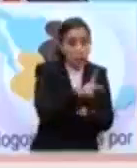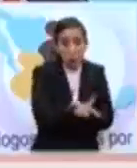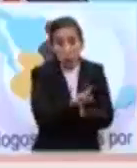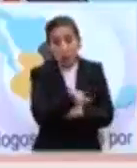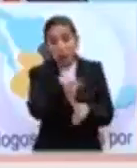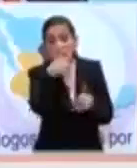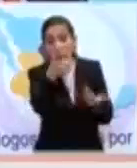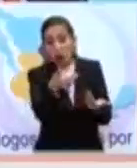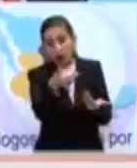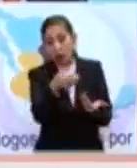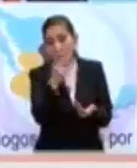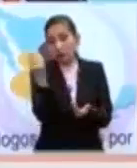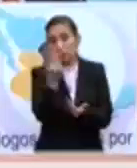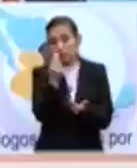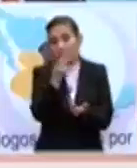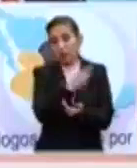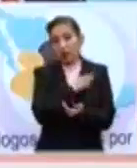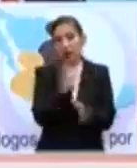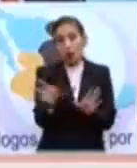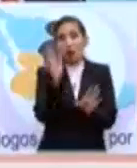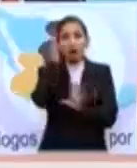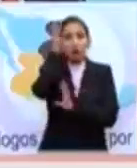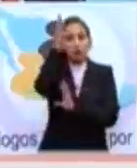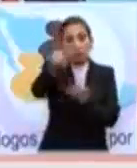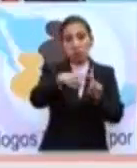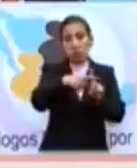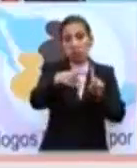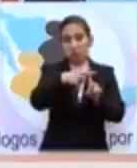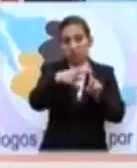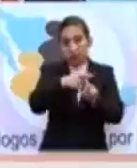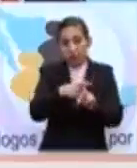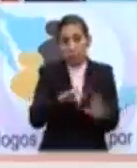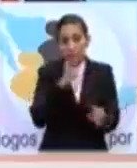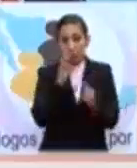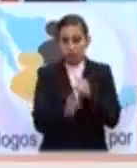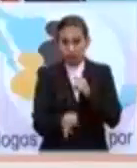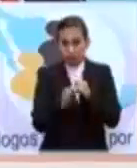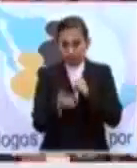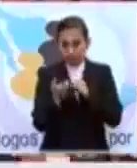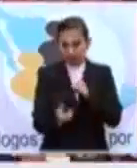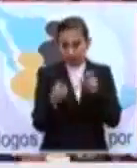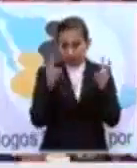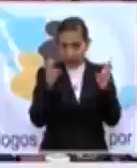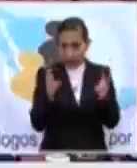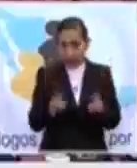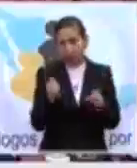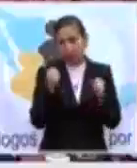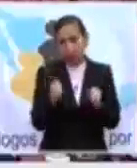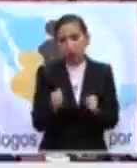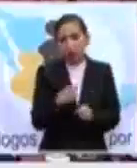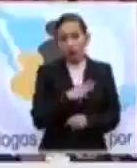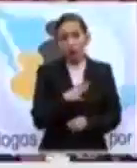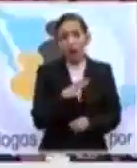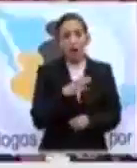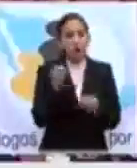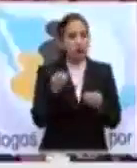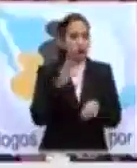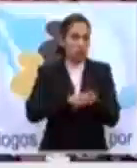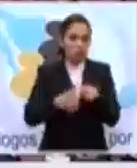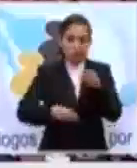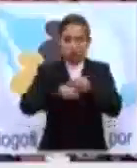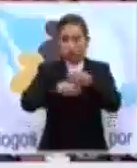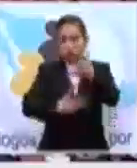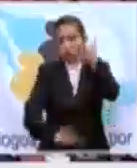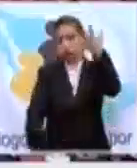pública necesariamente tendrán un efecto positivo. Y por último, dentro de estos aspectos, y seguramente hay muchos más, pero